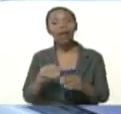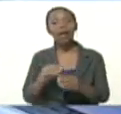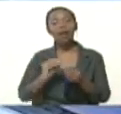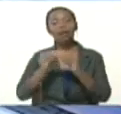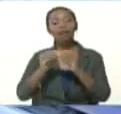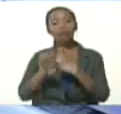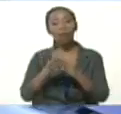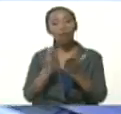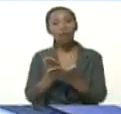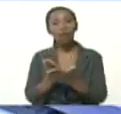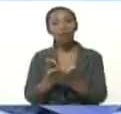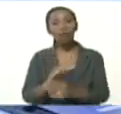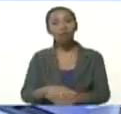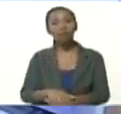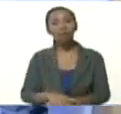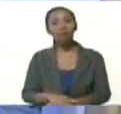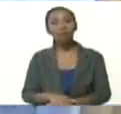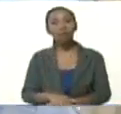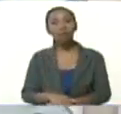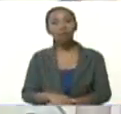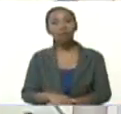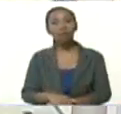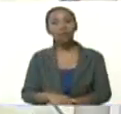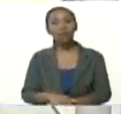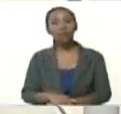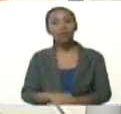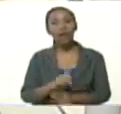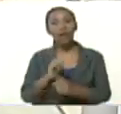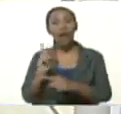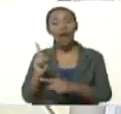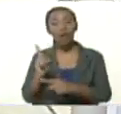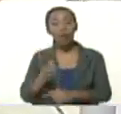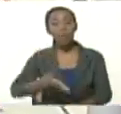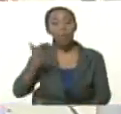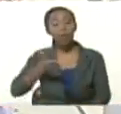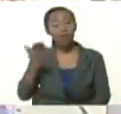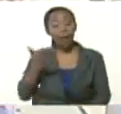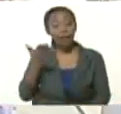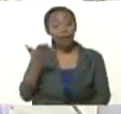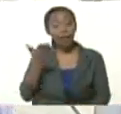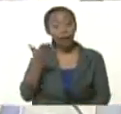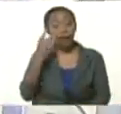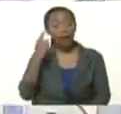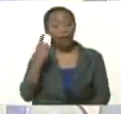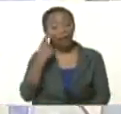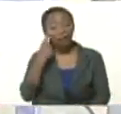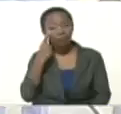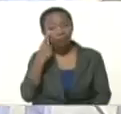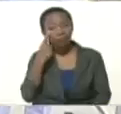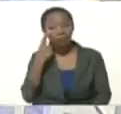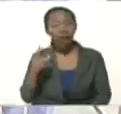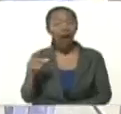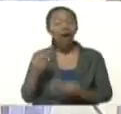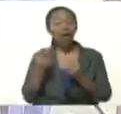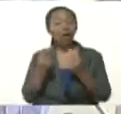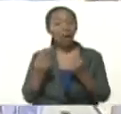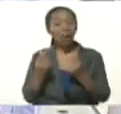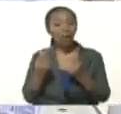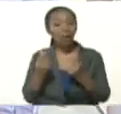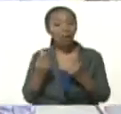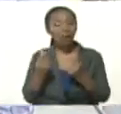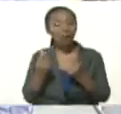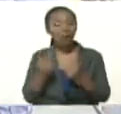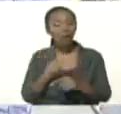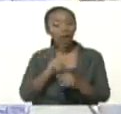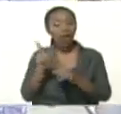Por ejemplo, Criptolago, presidente, esto es lo importante de rescatar la soberanía tecnológica y la soberanía económica. Criptolago, a través de